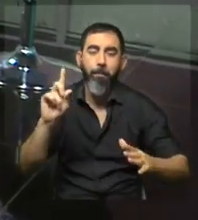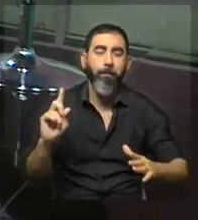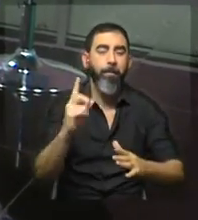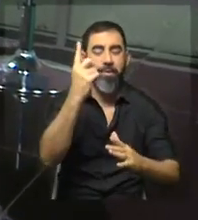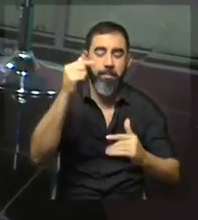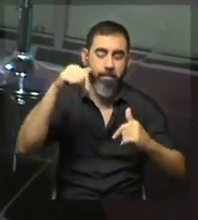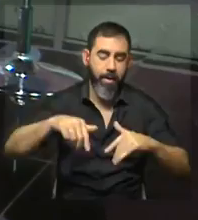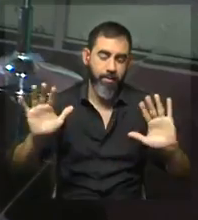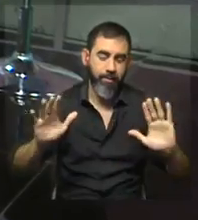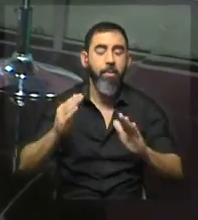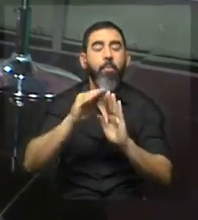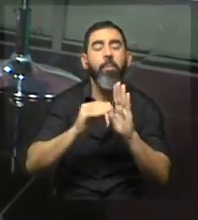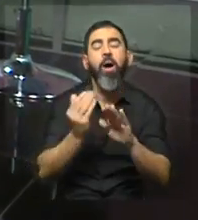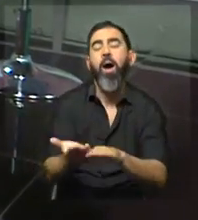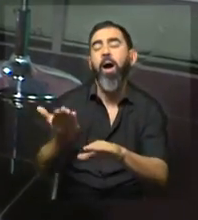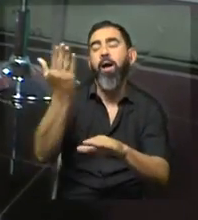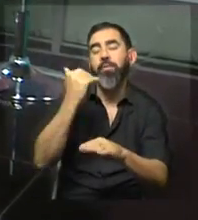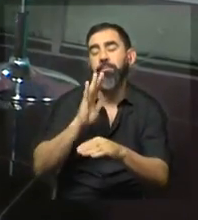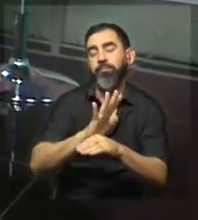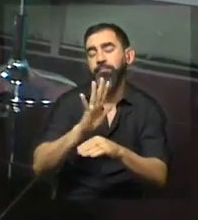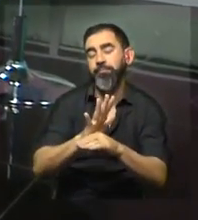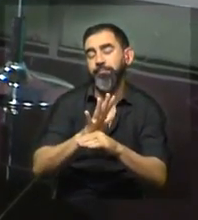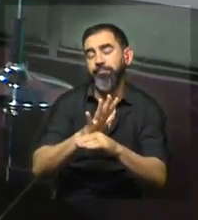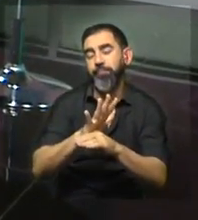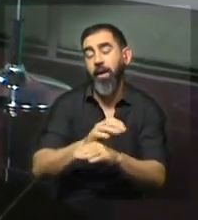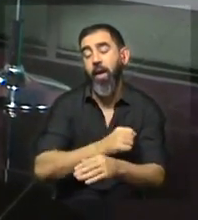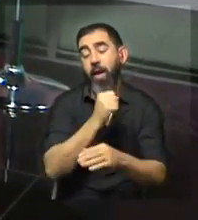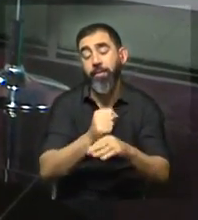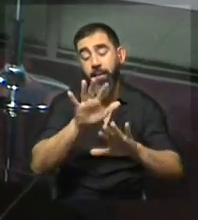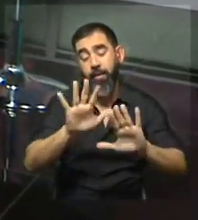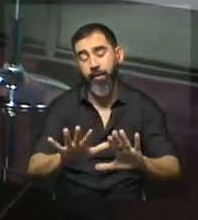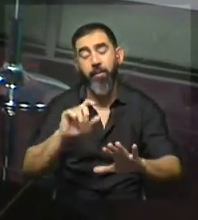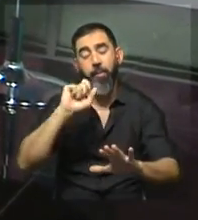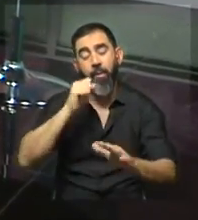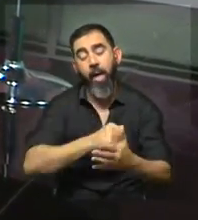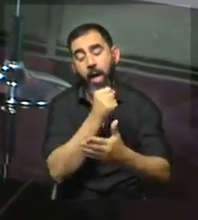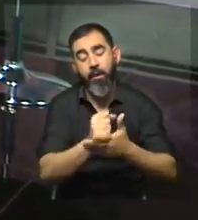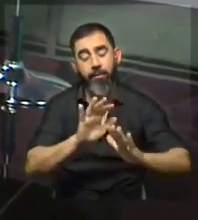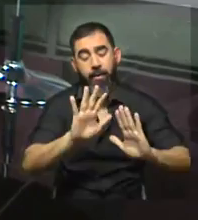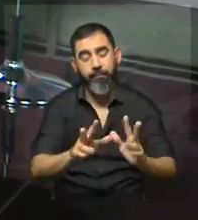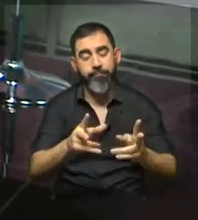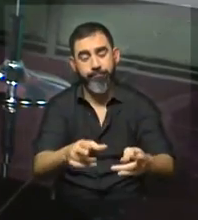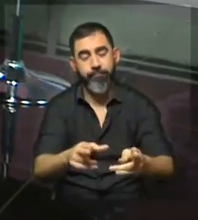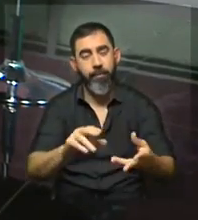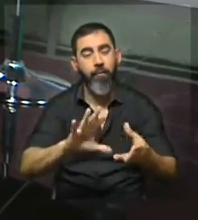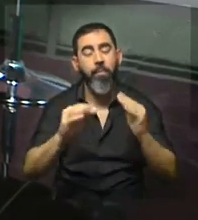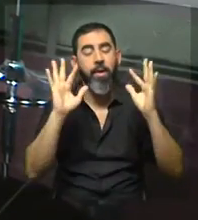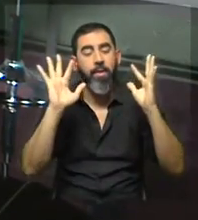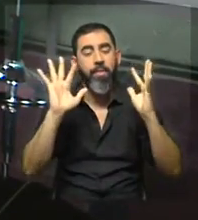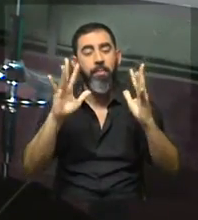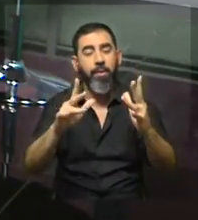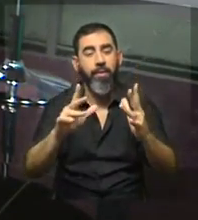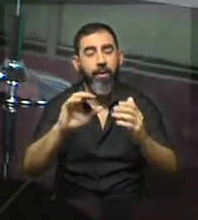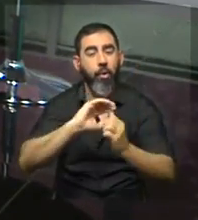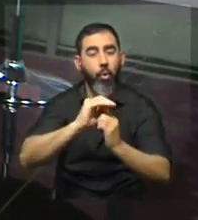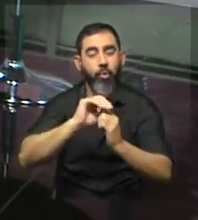El programa anterior, que le podríamos denominar el programa anterior Hasta Aquí Llegamos, porque me gusta Hasta Aquí Llegamos, esa forma de despedirse que tiene el señor José